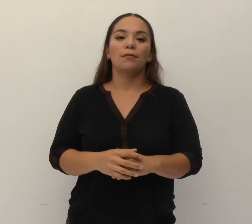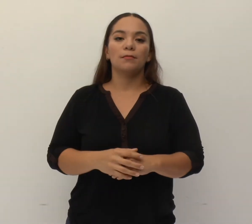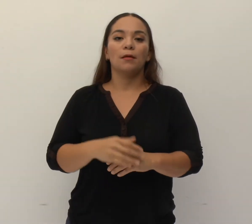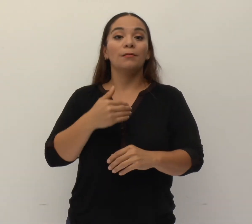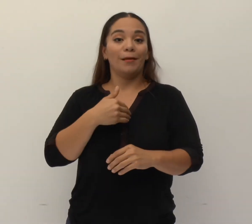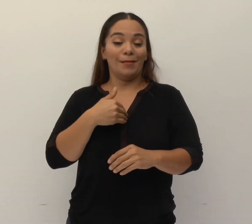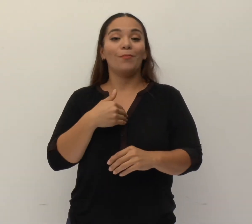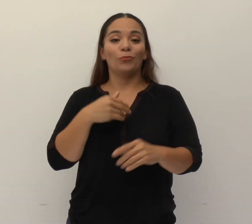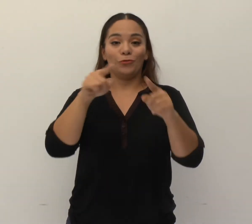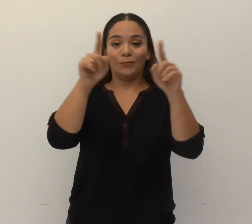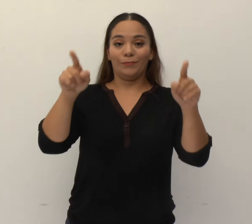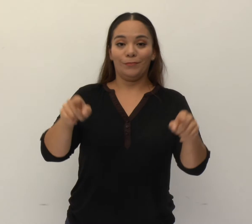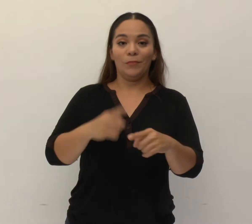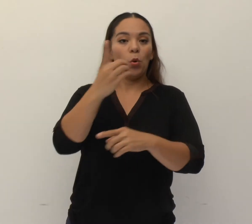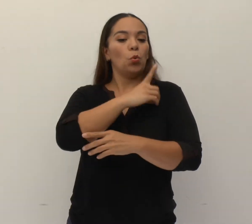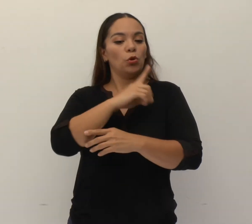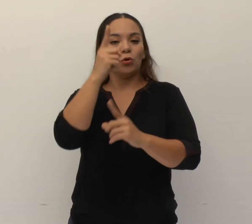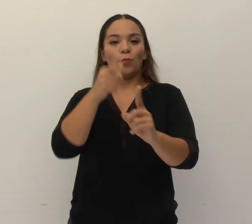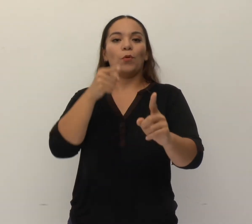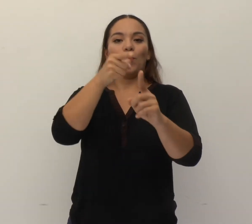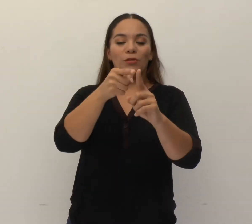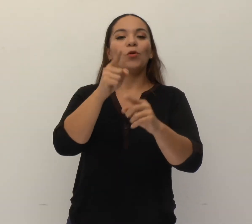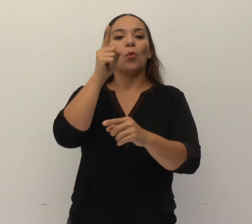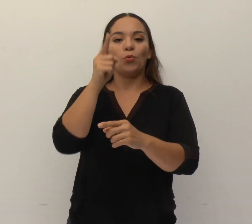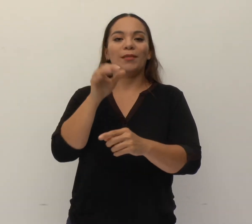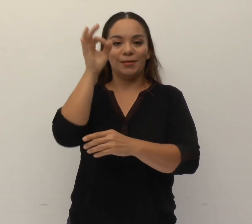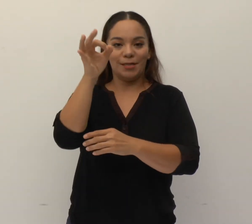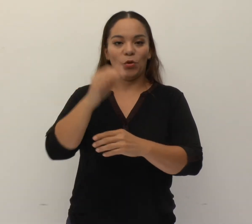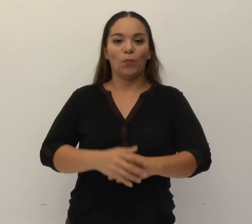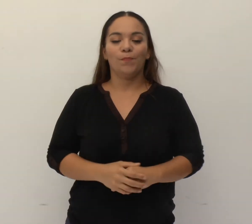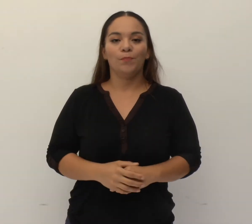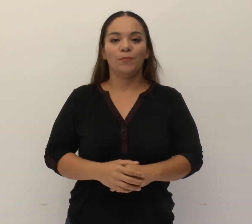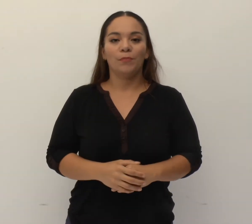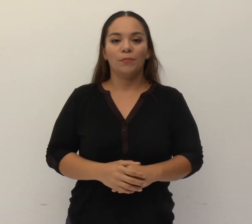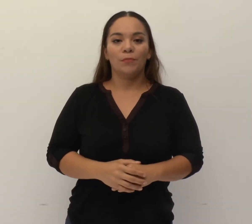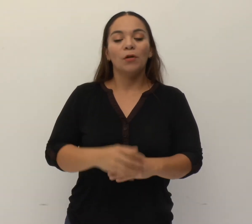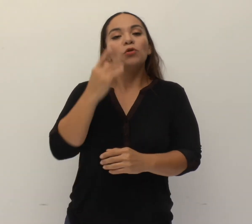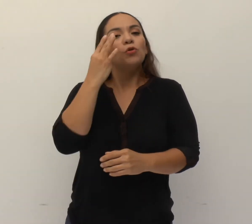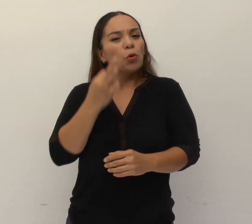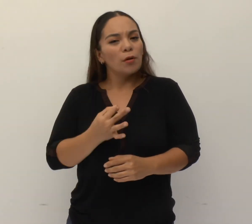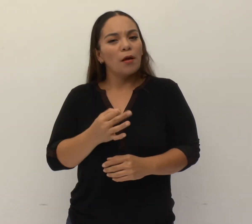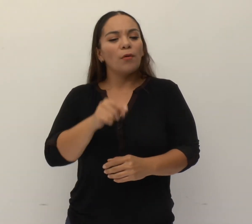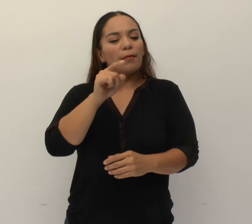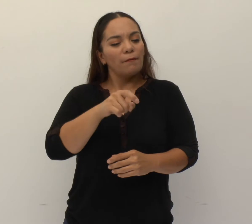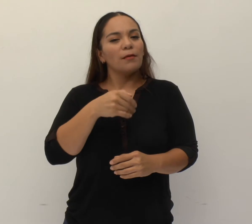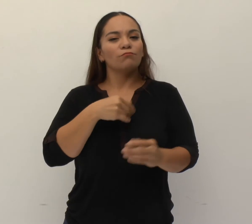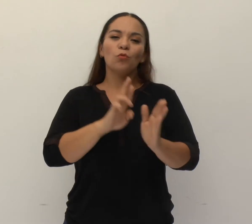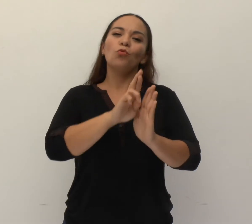Tenemos un slogan: One God, One Aim, One Destiny. Yo creo que debieran de llevar un